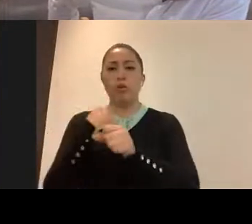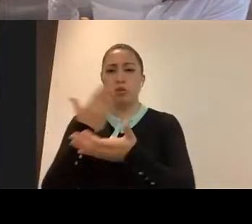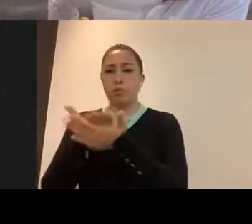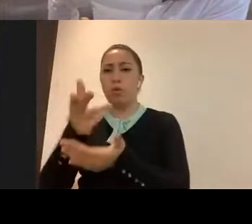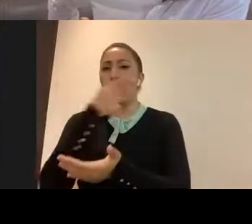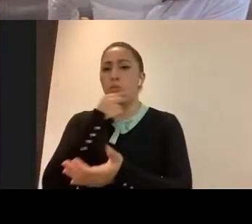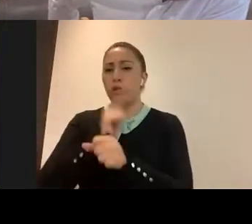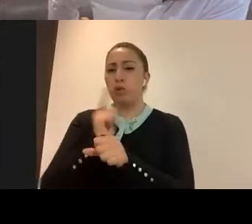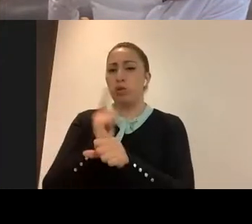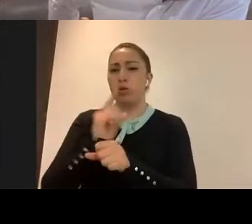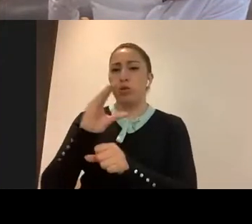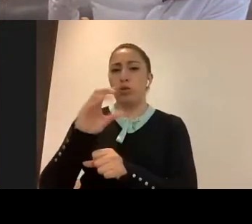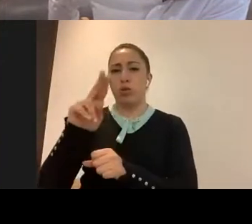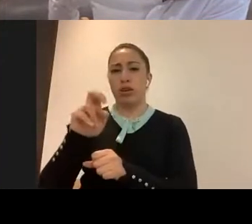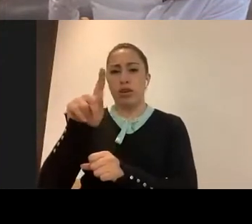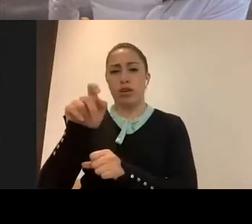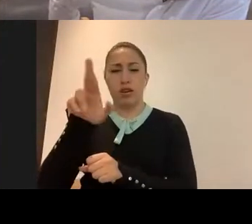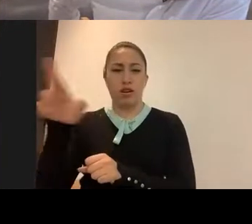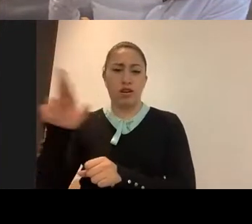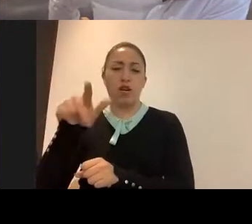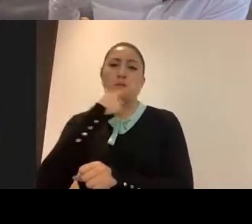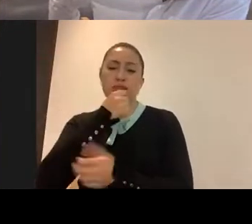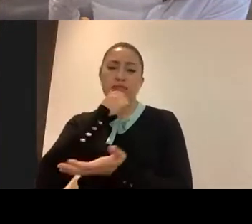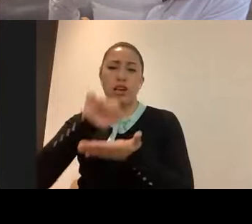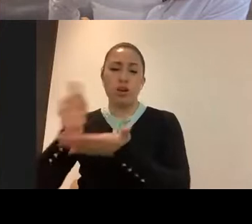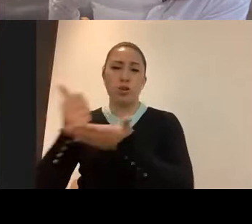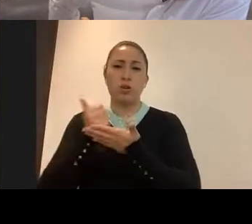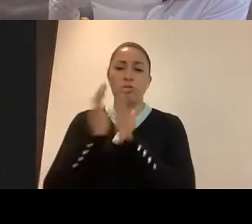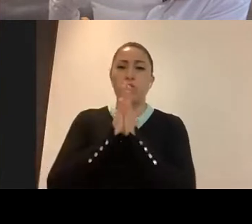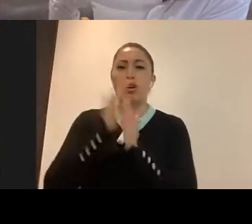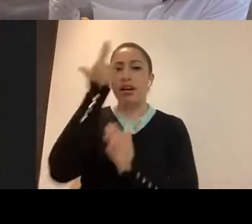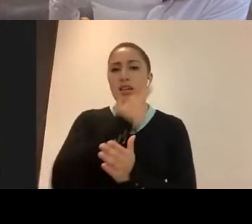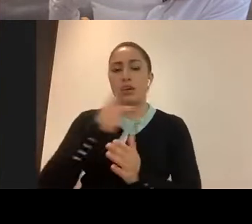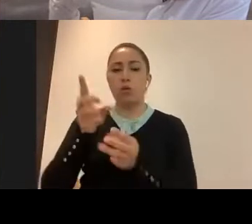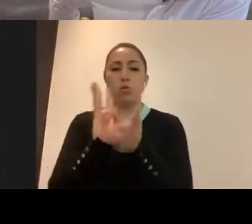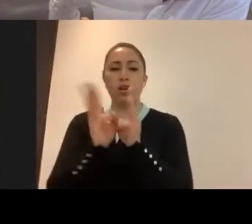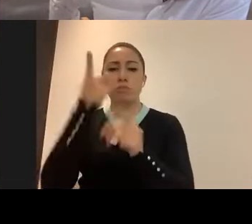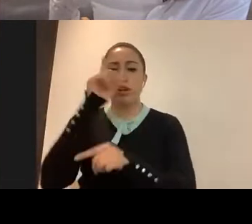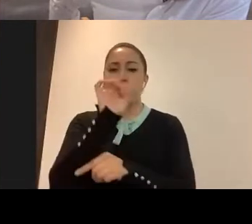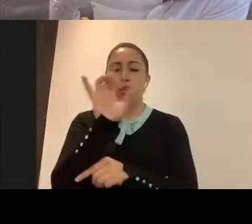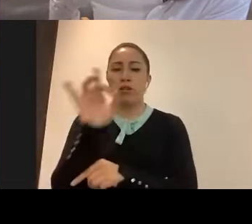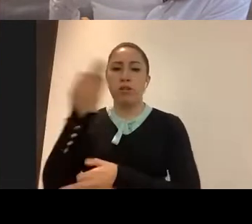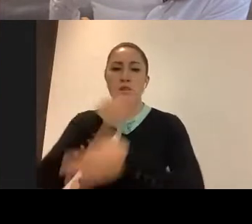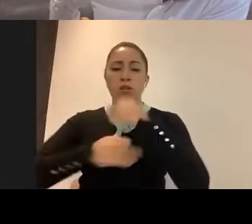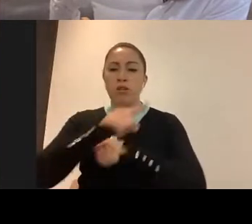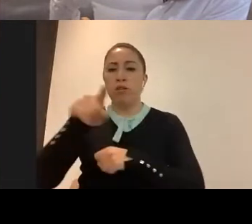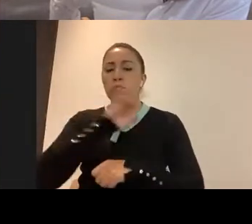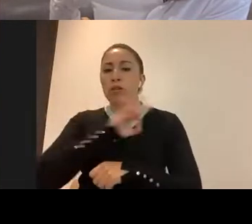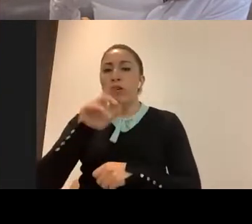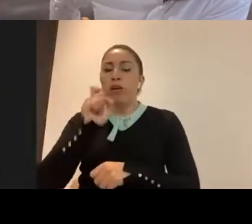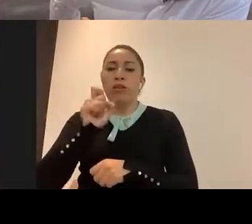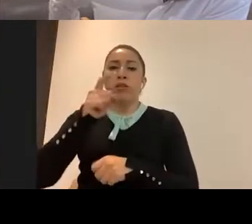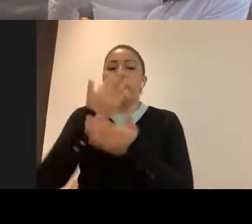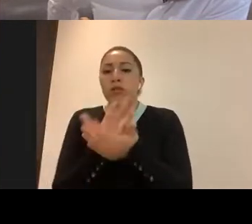lo socialice en unos minutos también en el chat de esta Junta de Coordinación, a efecto que lo tengamos sin tener que